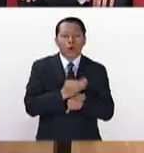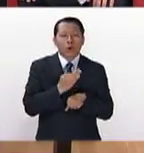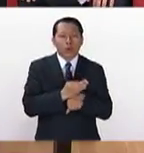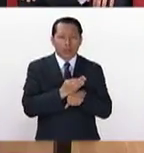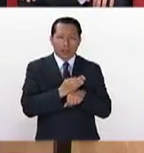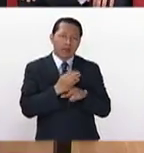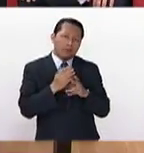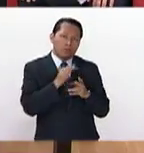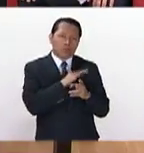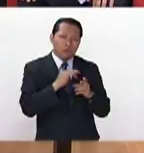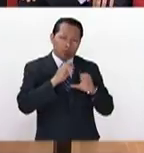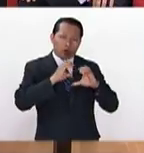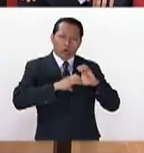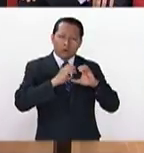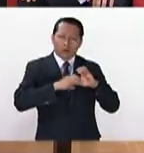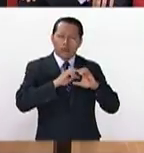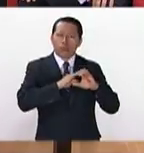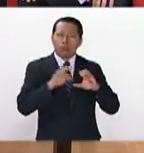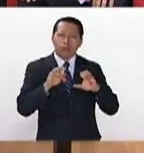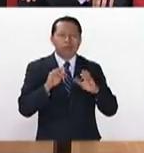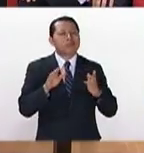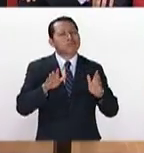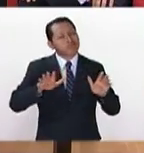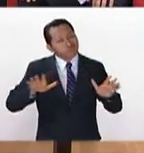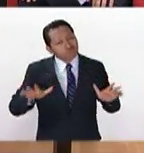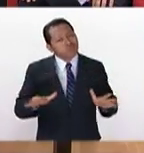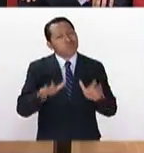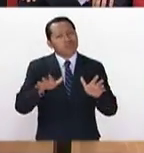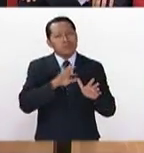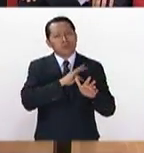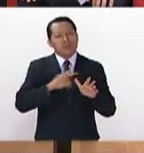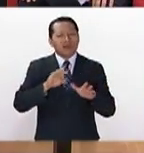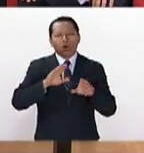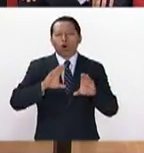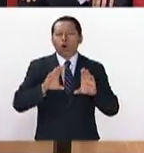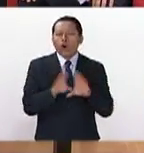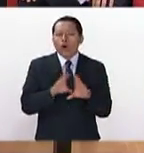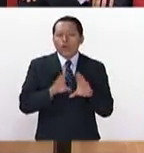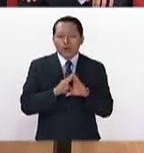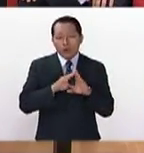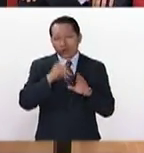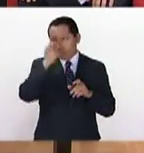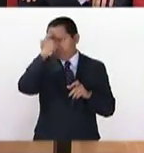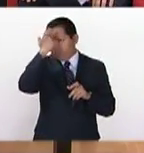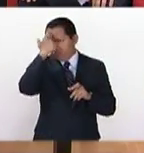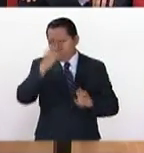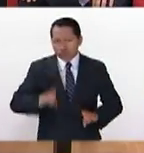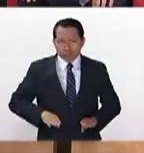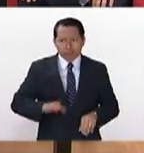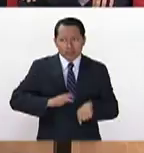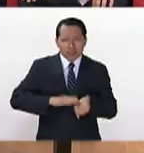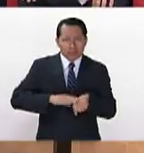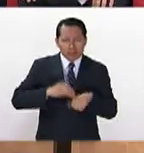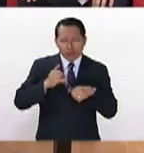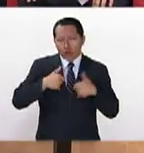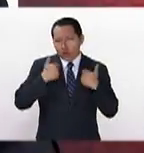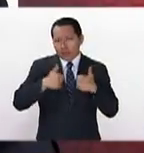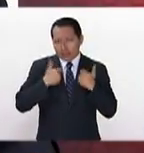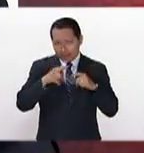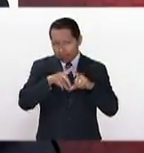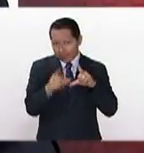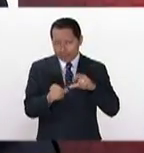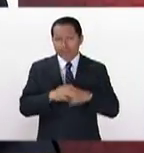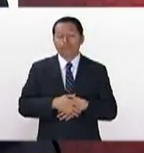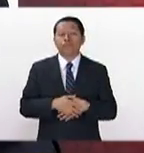el CONALEP para impulsar el talento, la creatividad de los jóvenes en este país? Pati, muchas gracias,